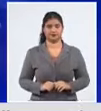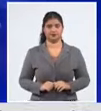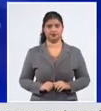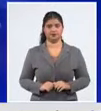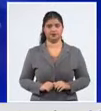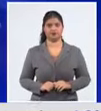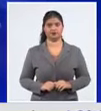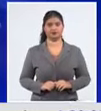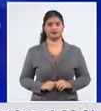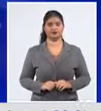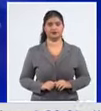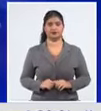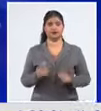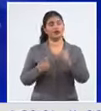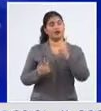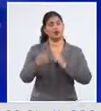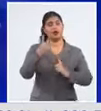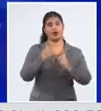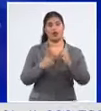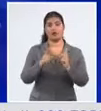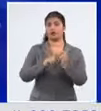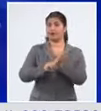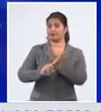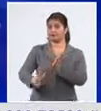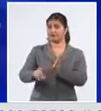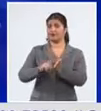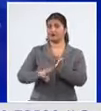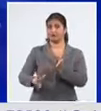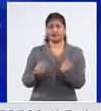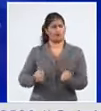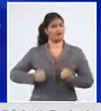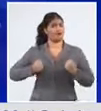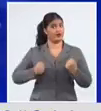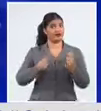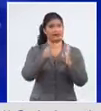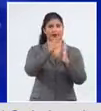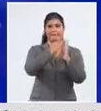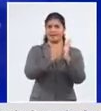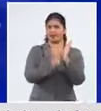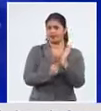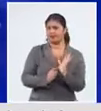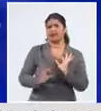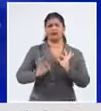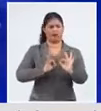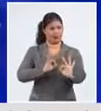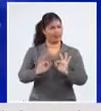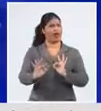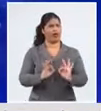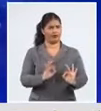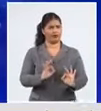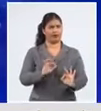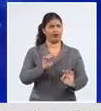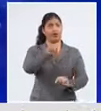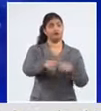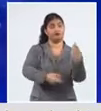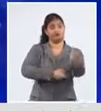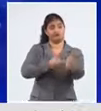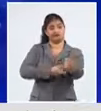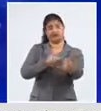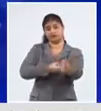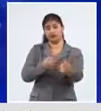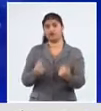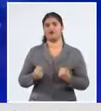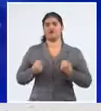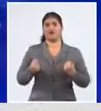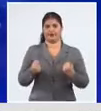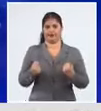con un grupo de medidas recias de restricción, de un control bastante del movimiento, que es lo